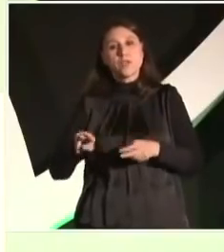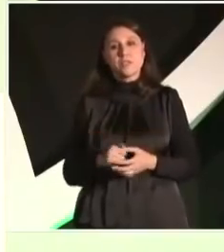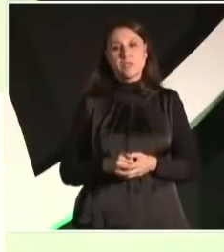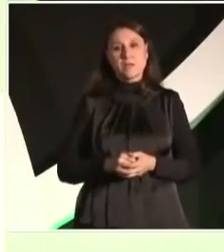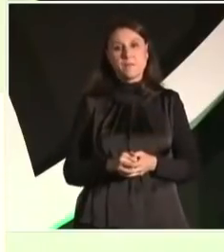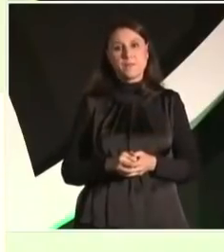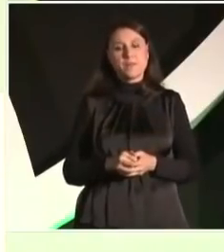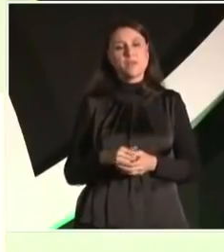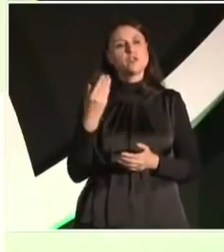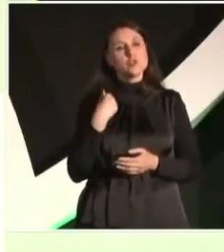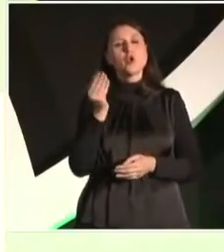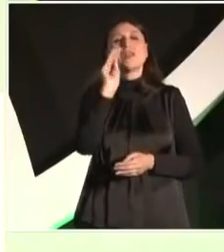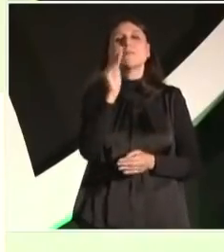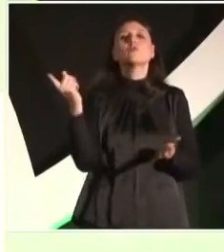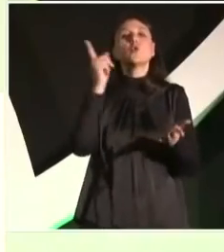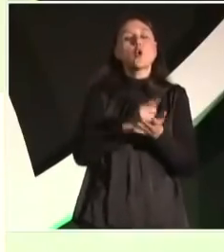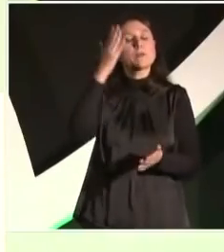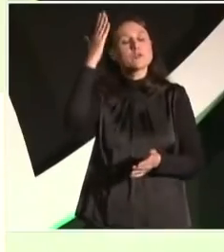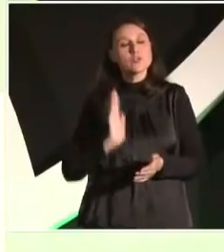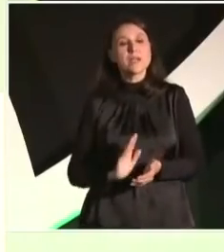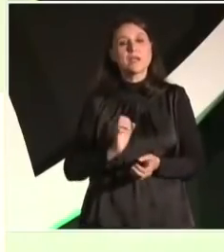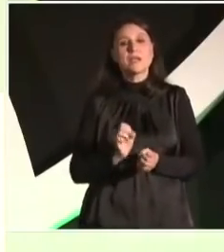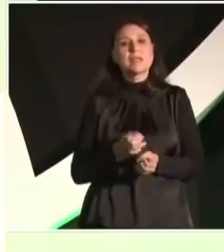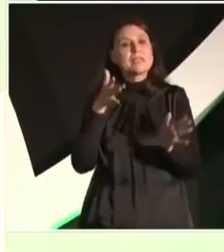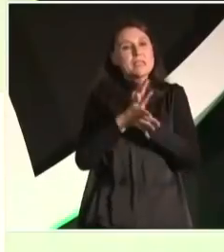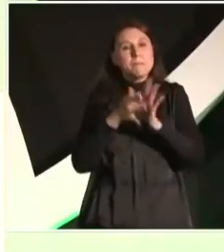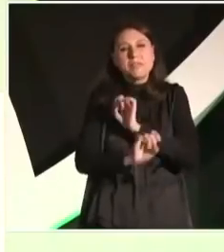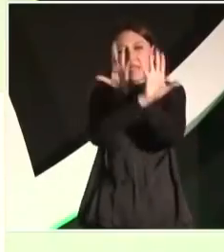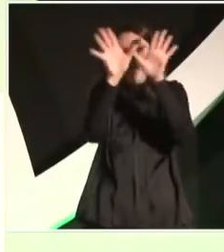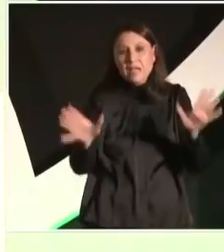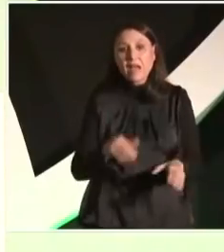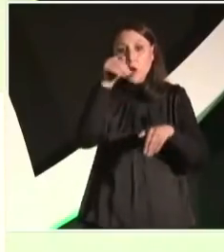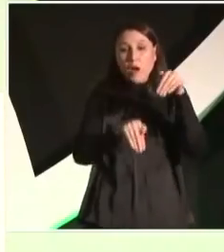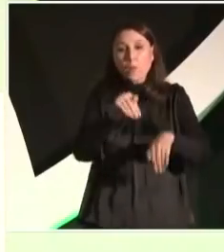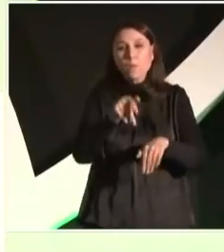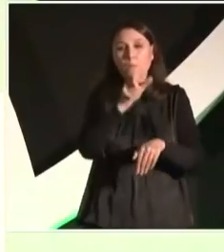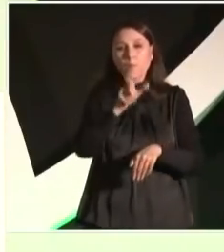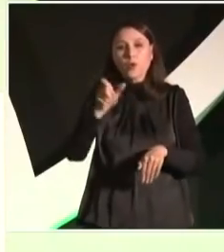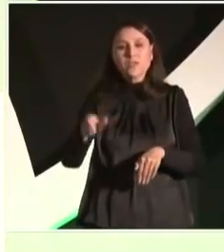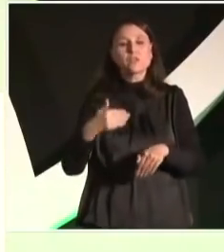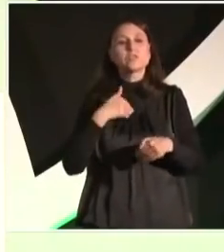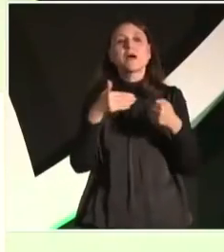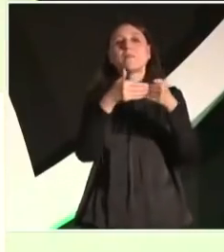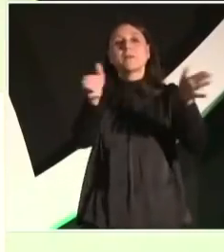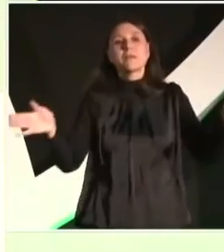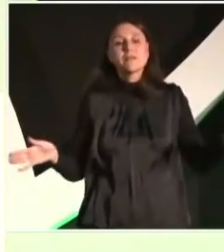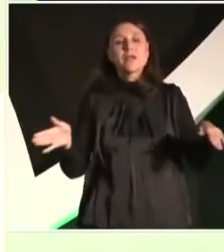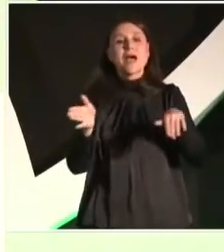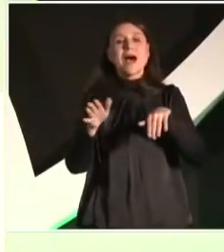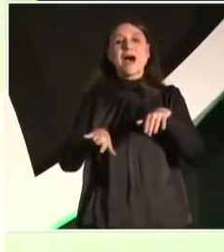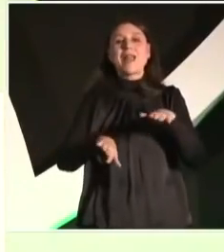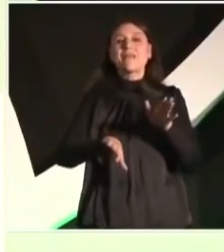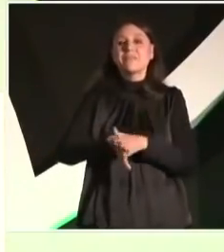Le vuelvo a preguntar a Susana Díaz que le aclare a sus votantes si va a volver a abrirle la puerta a la derecha de la